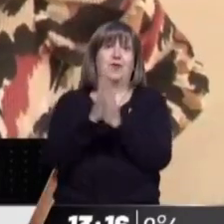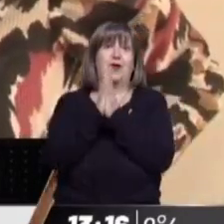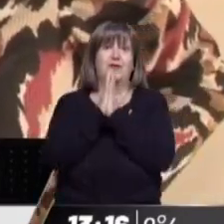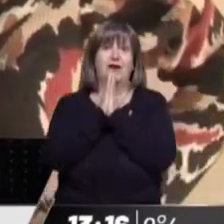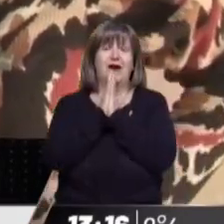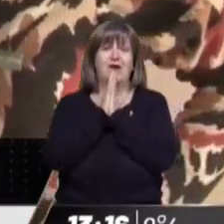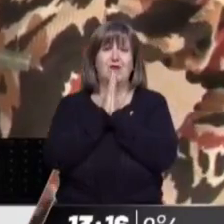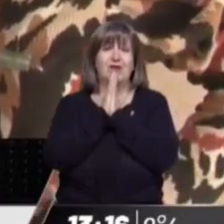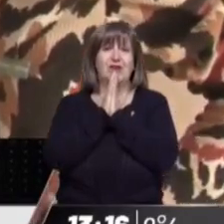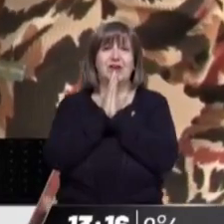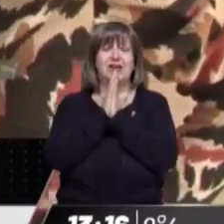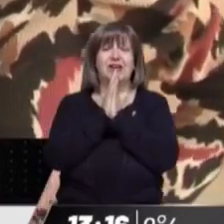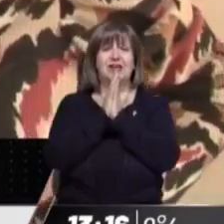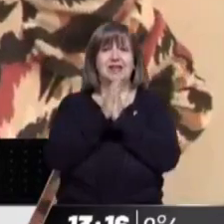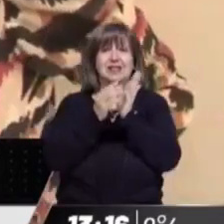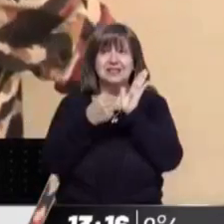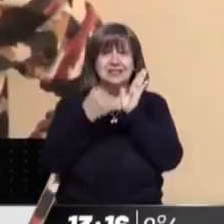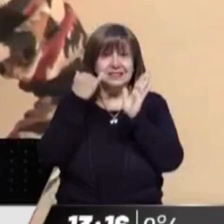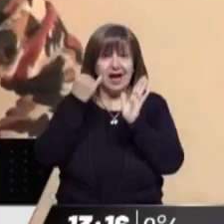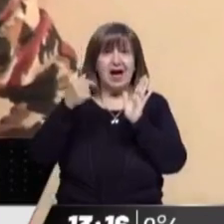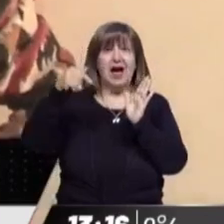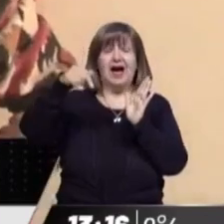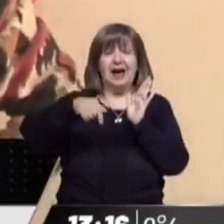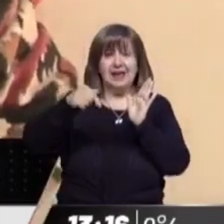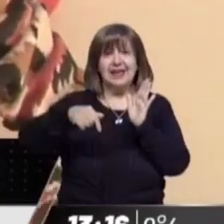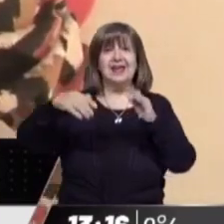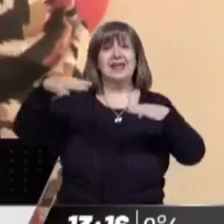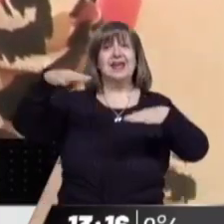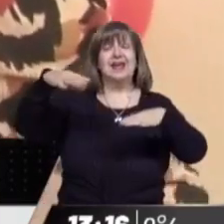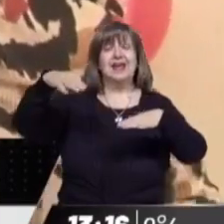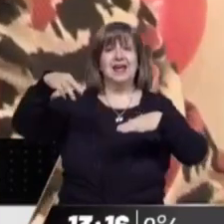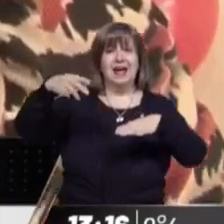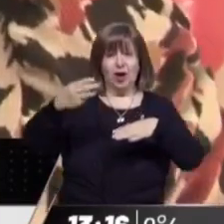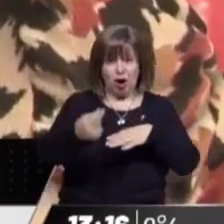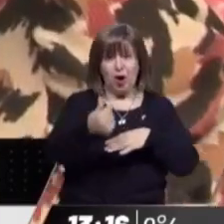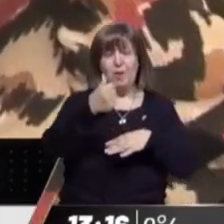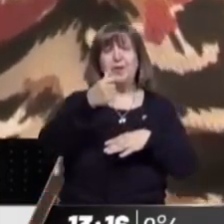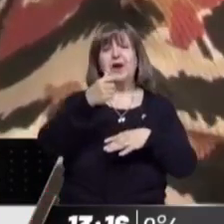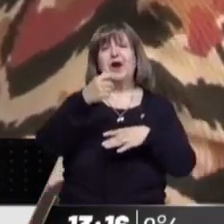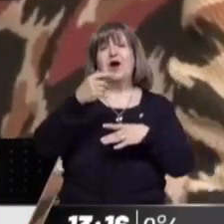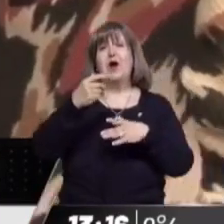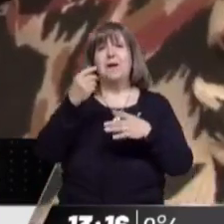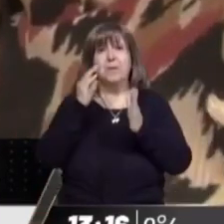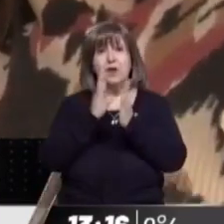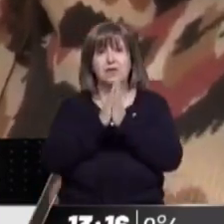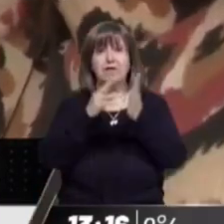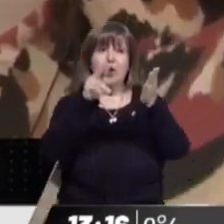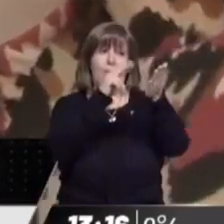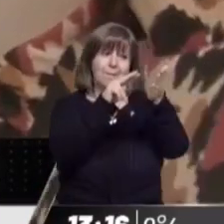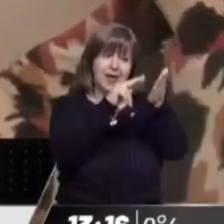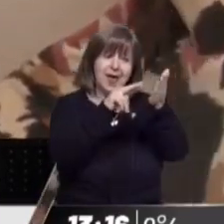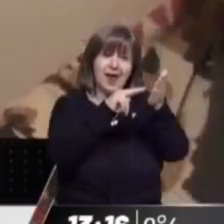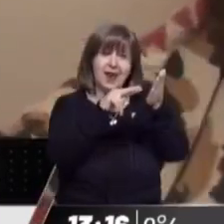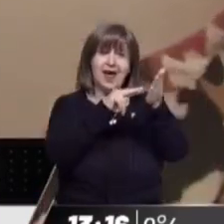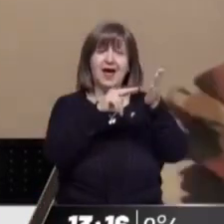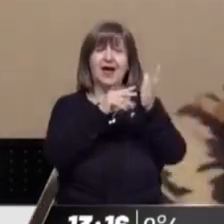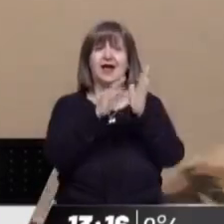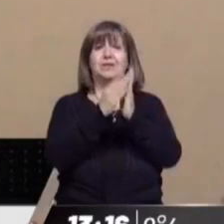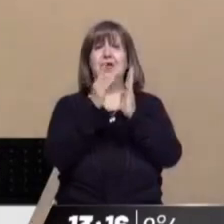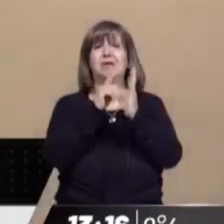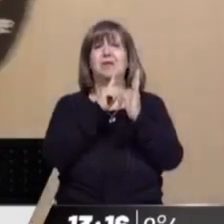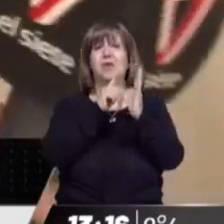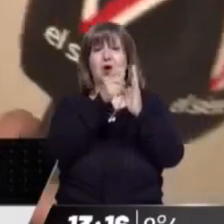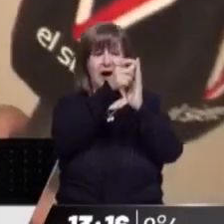por favor, el que haya pasado, que el que compra siempre que revise el cartón del